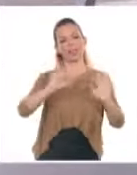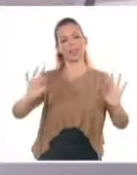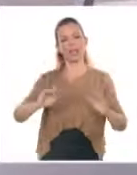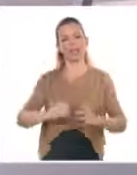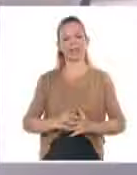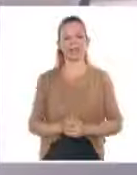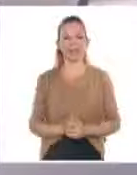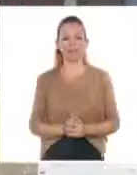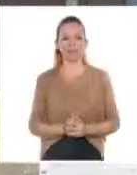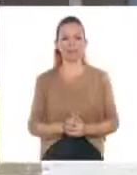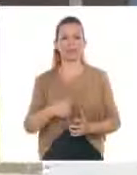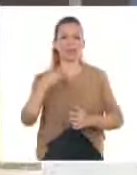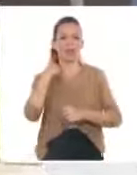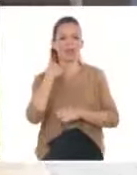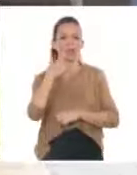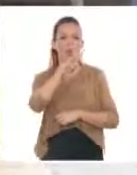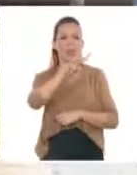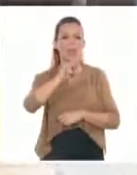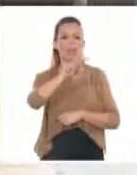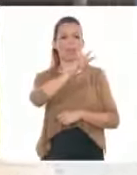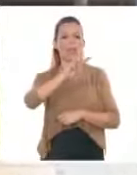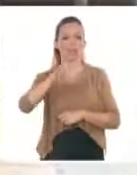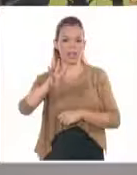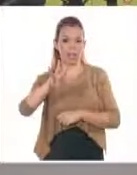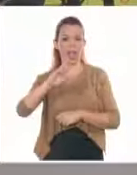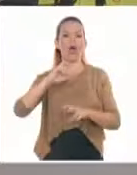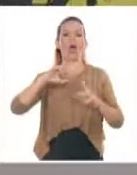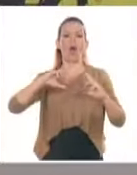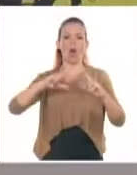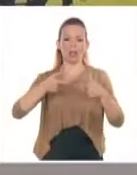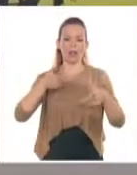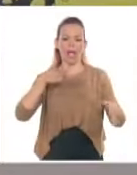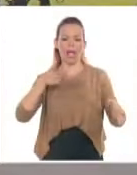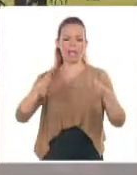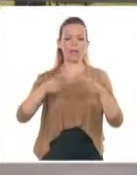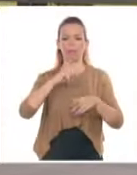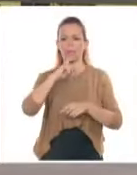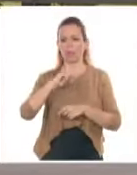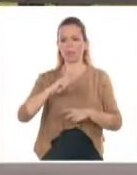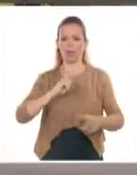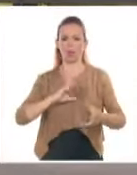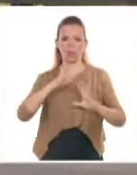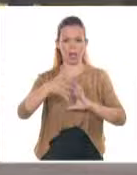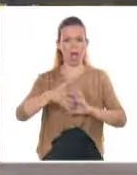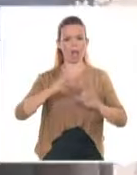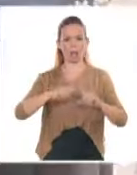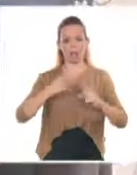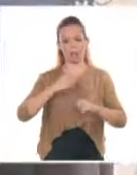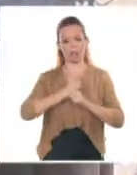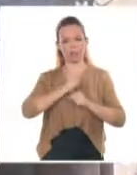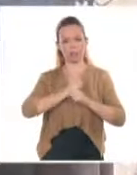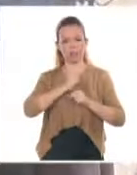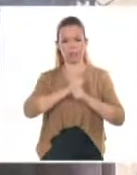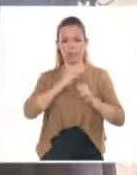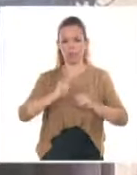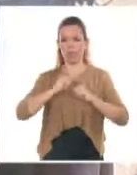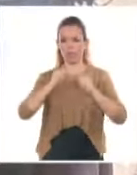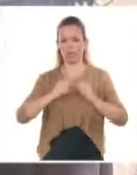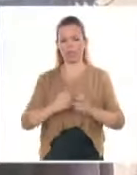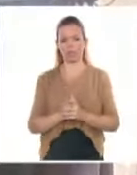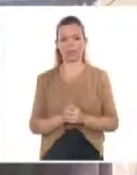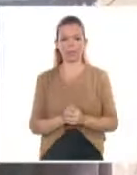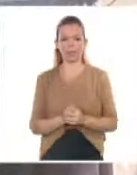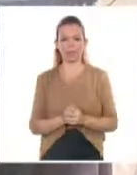Fue 2023, otra etapa compleja para el sector en cuanto a los desafíos que debieron asumir en varios contextos. En una unión